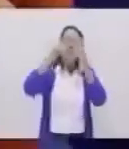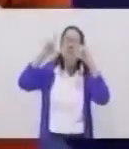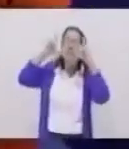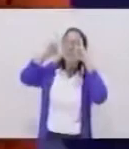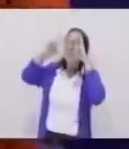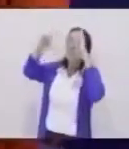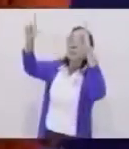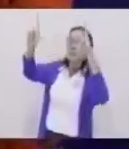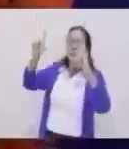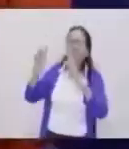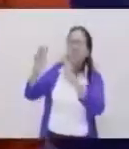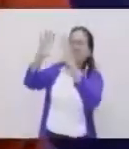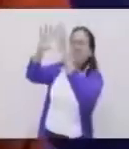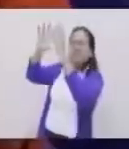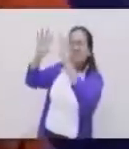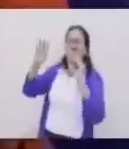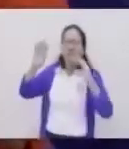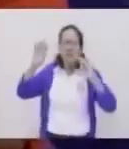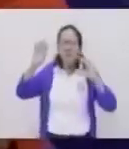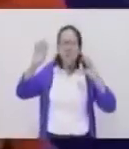Sol